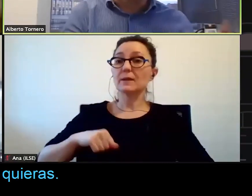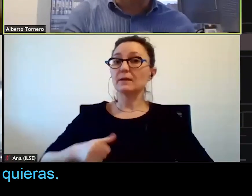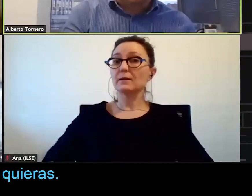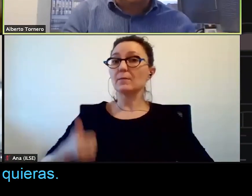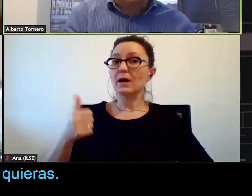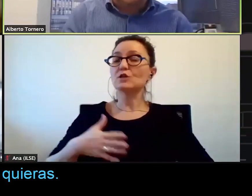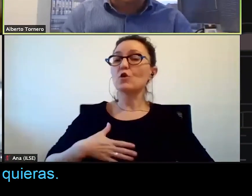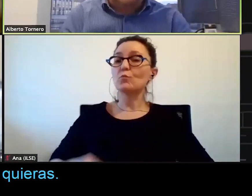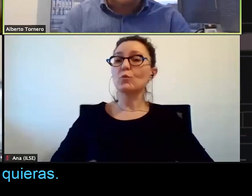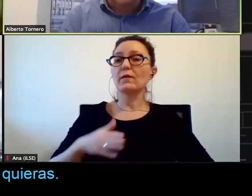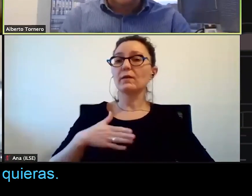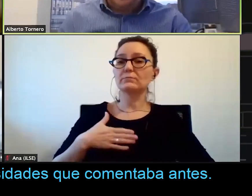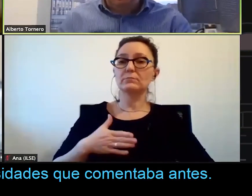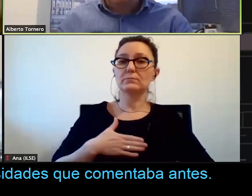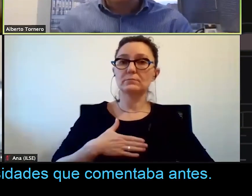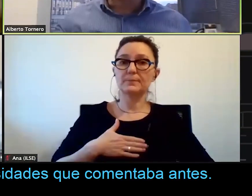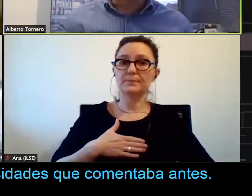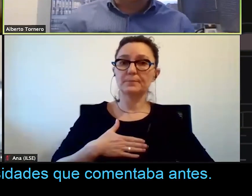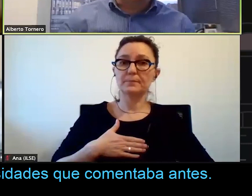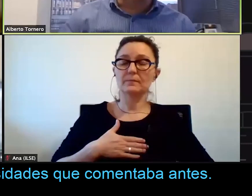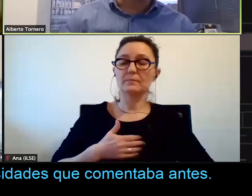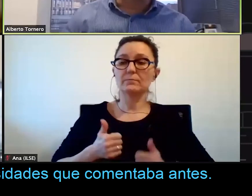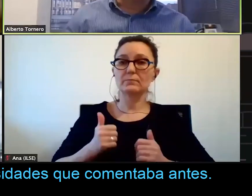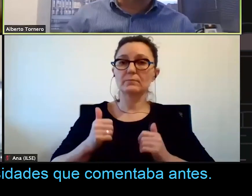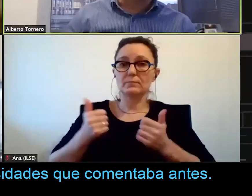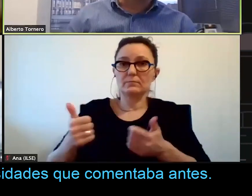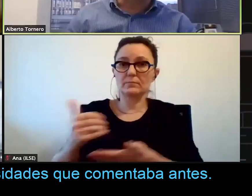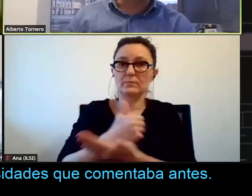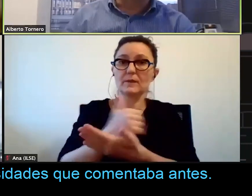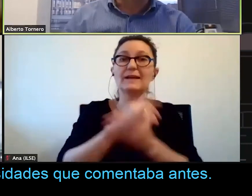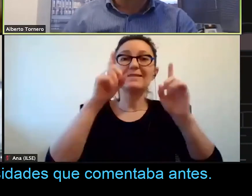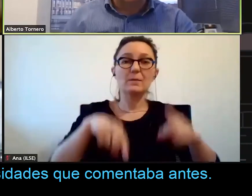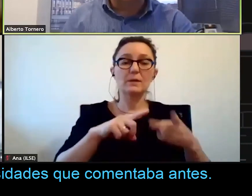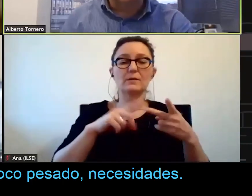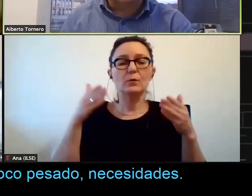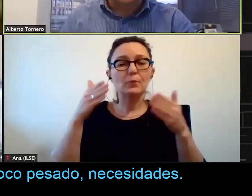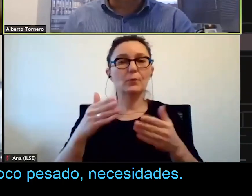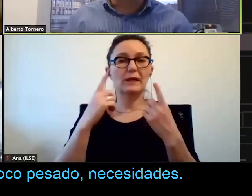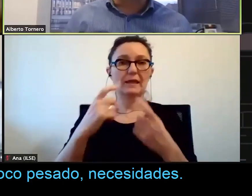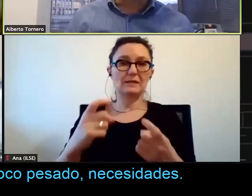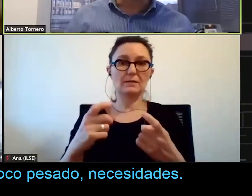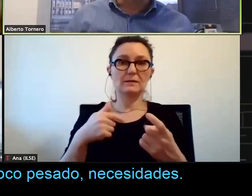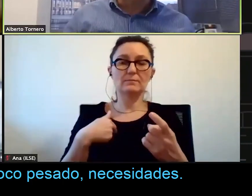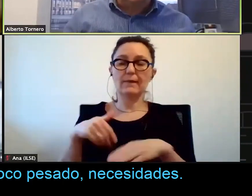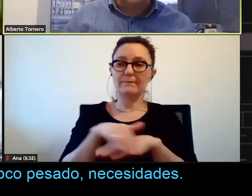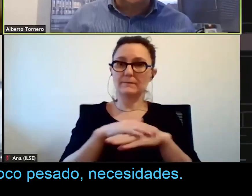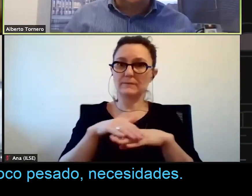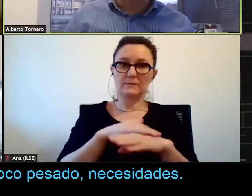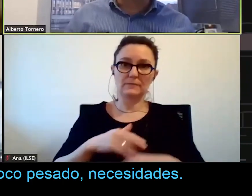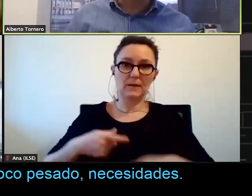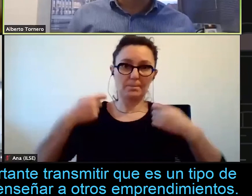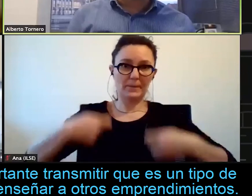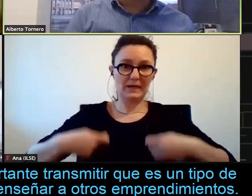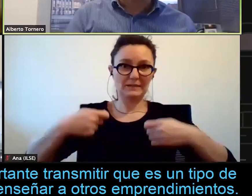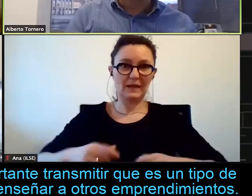lo tuyo y luego el foco en las necesidades, que comentaba antes. Creo que perdonad que sea un poco pesado,